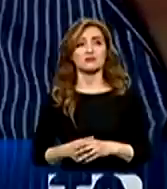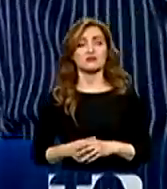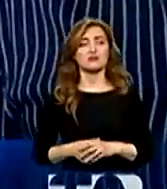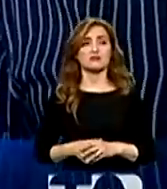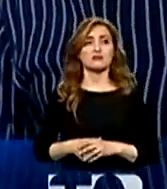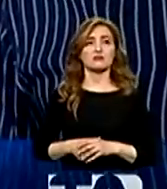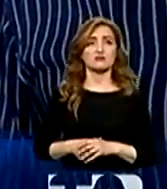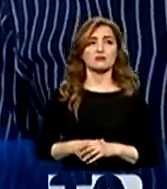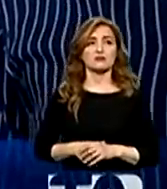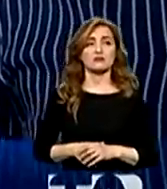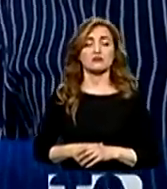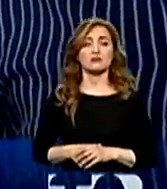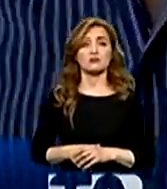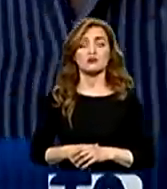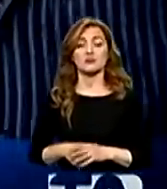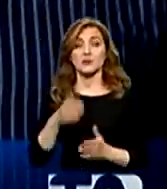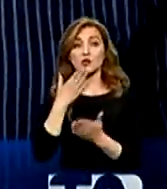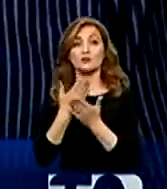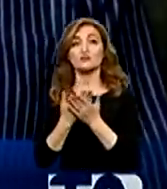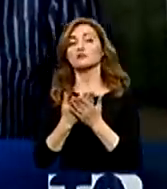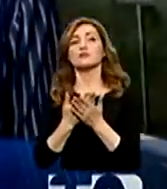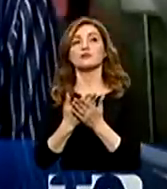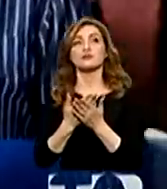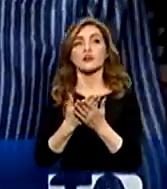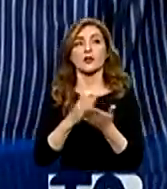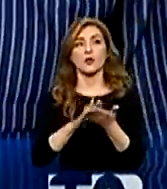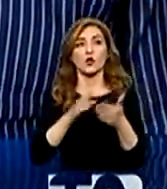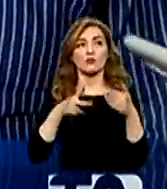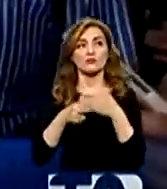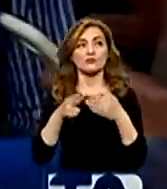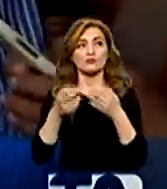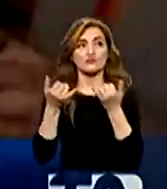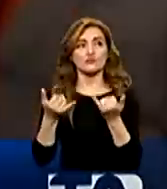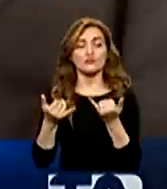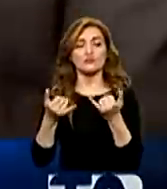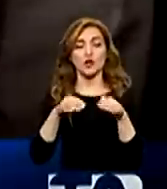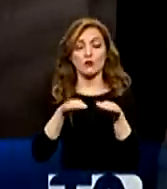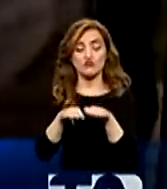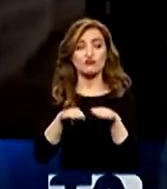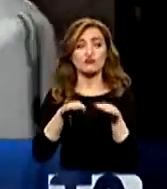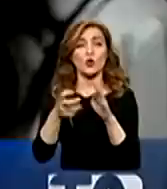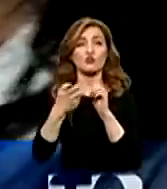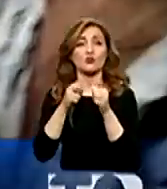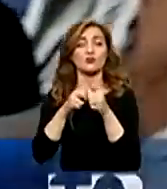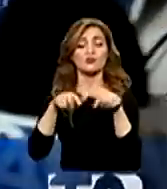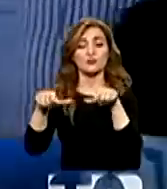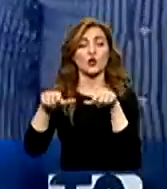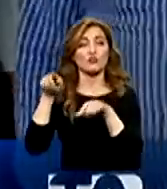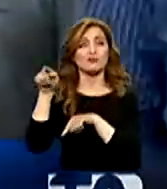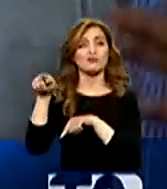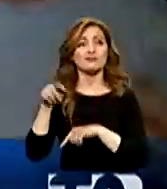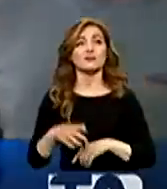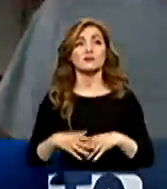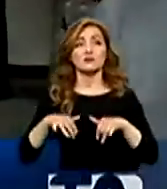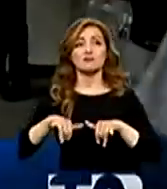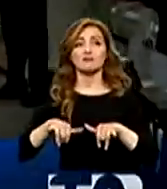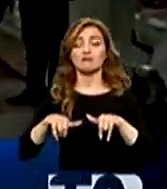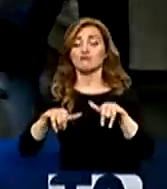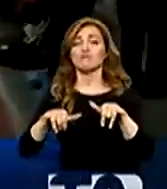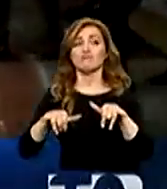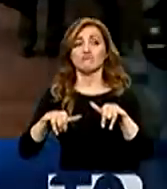perdón amigos, que le interrumpa, pero vamos a seguir comentando. A esta hora se registra gran congestión vehicular en esta zona debido a que todavía se